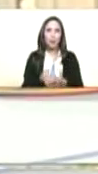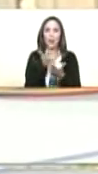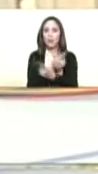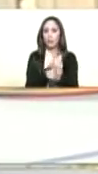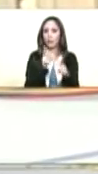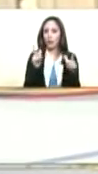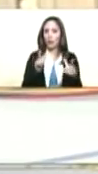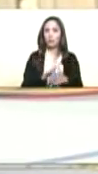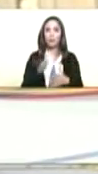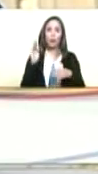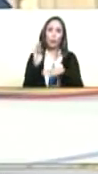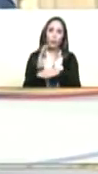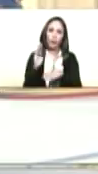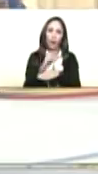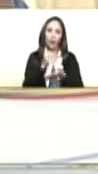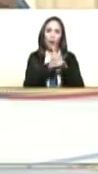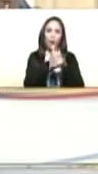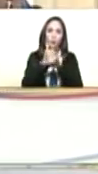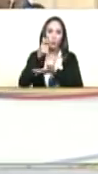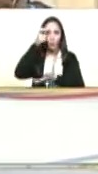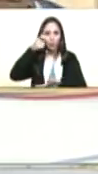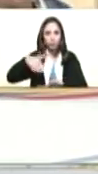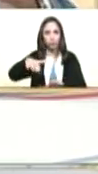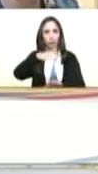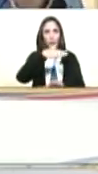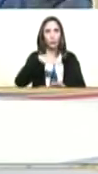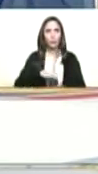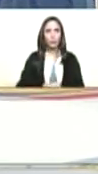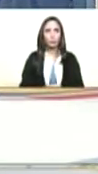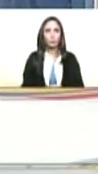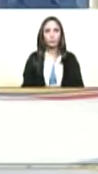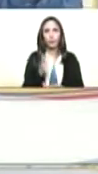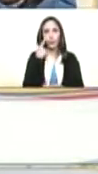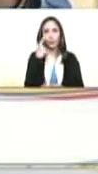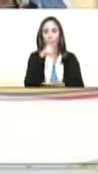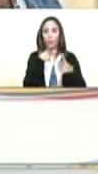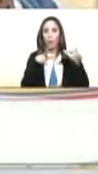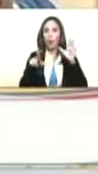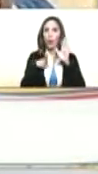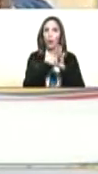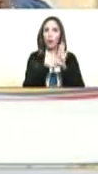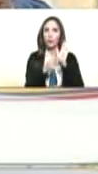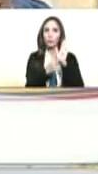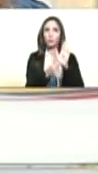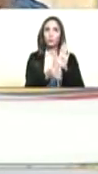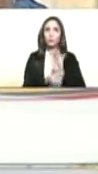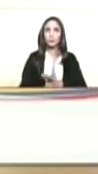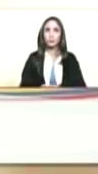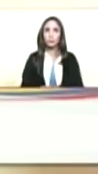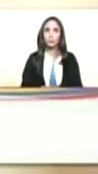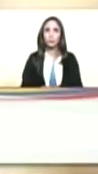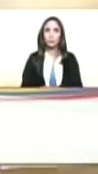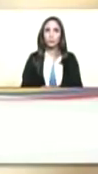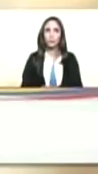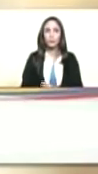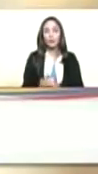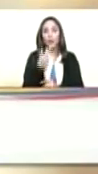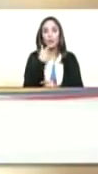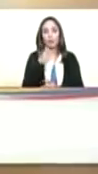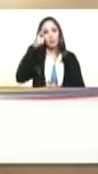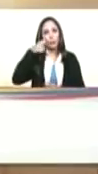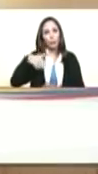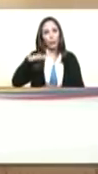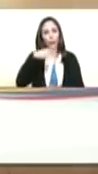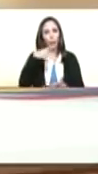la protección social y la seguridad social del pueblo. Aquí está, mira, dice, pueblo que me lees, ante